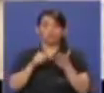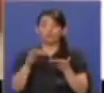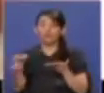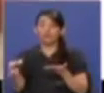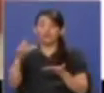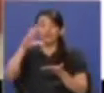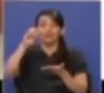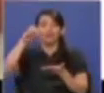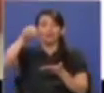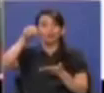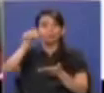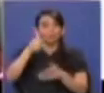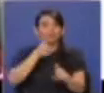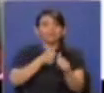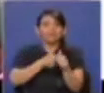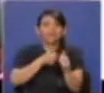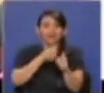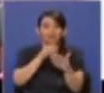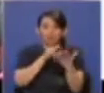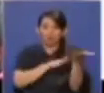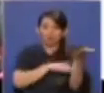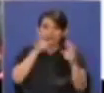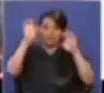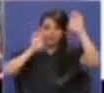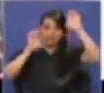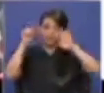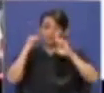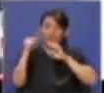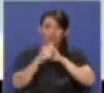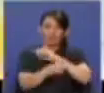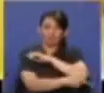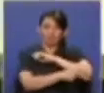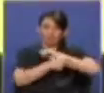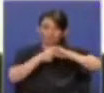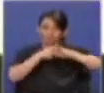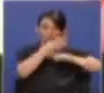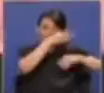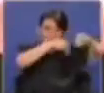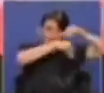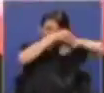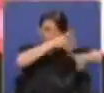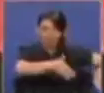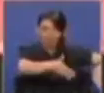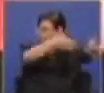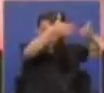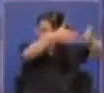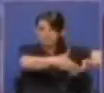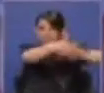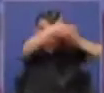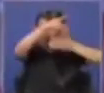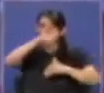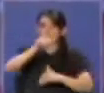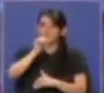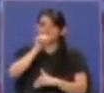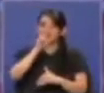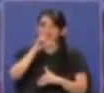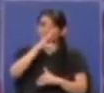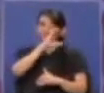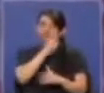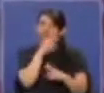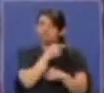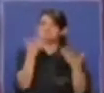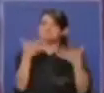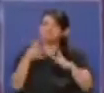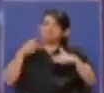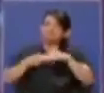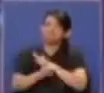cerca de un proyecto estratégico como la refinería del Pacífico, pudimos inaugurar este